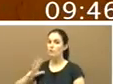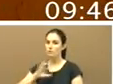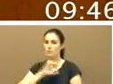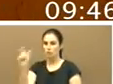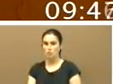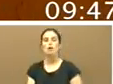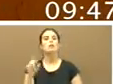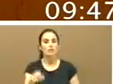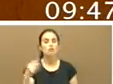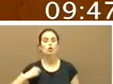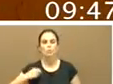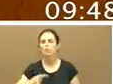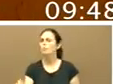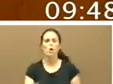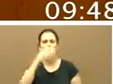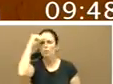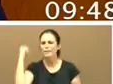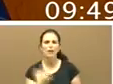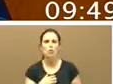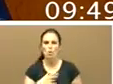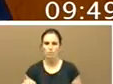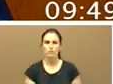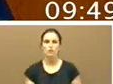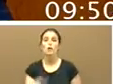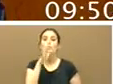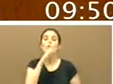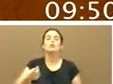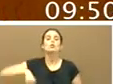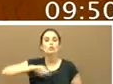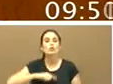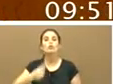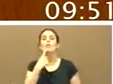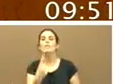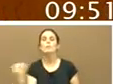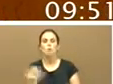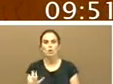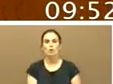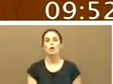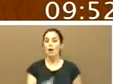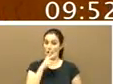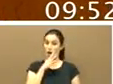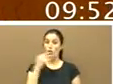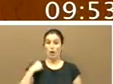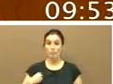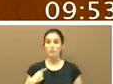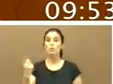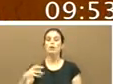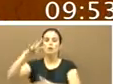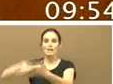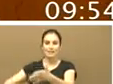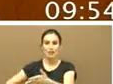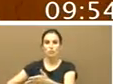Y eso, desde luego, no se puede olvidar. Por eso nos parece importante que ahora mismo Cataluña